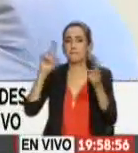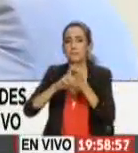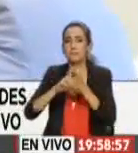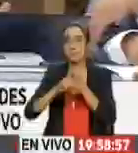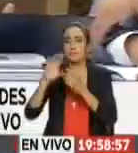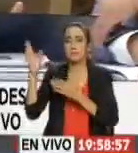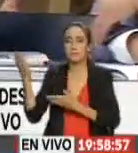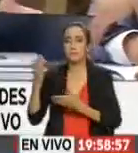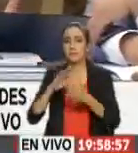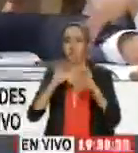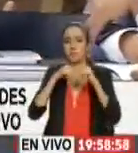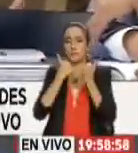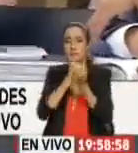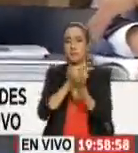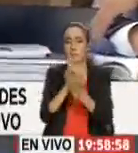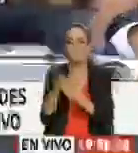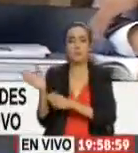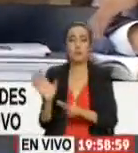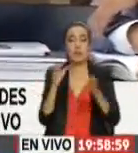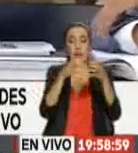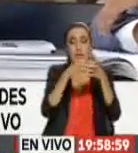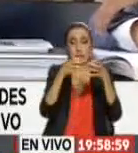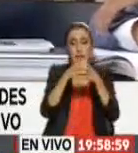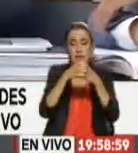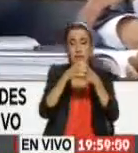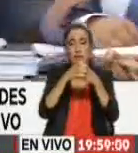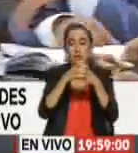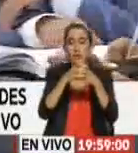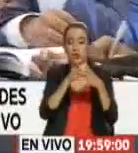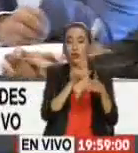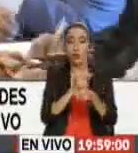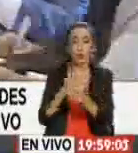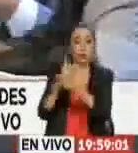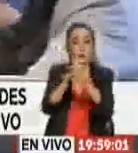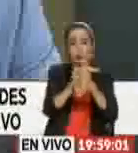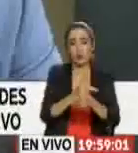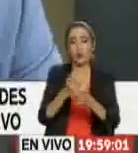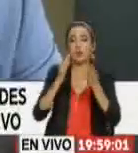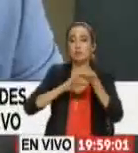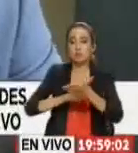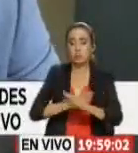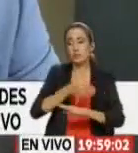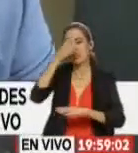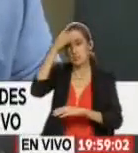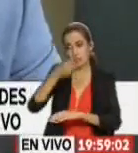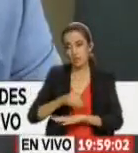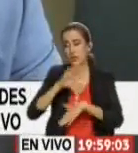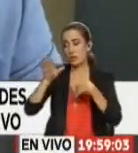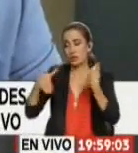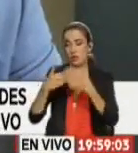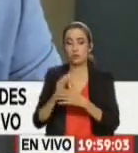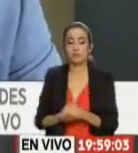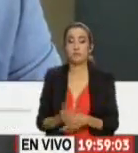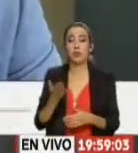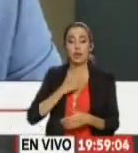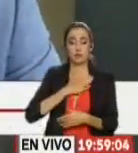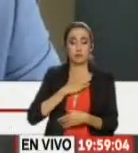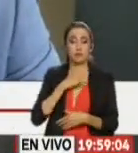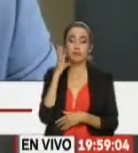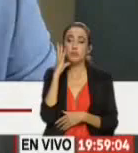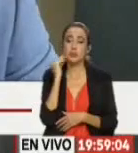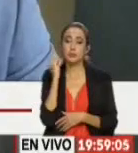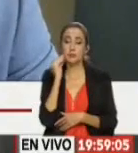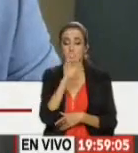la capital para formar un consejo consultivo para las grandes decisiones de la ciudad. Toda la experiencia, todo lo que